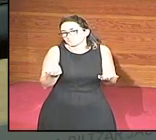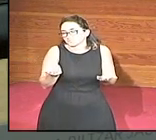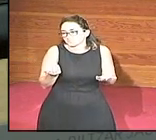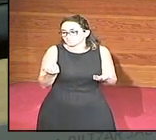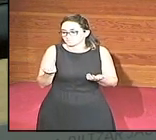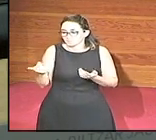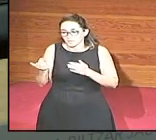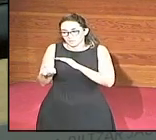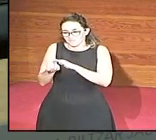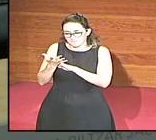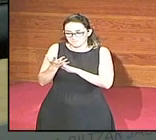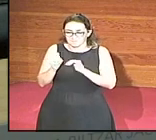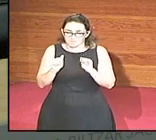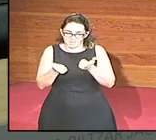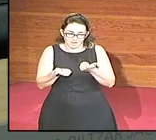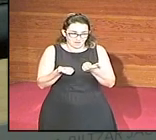ahí